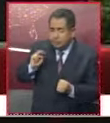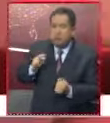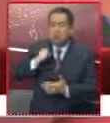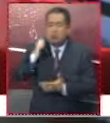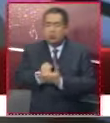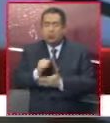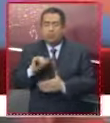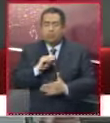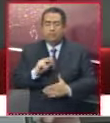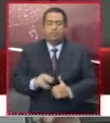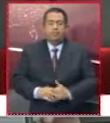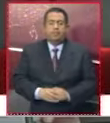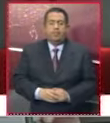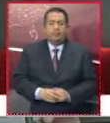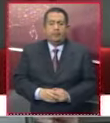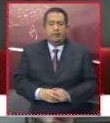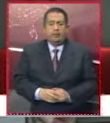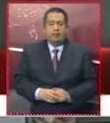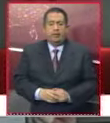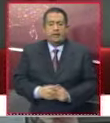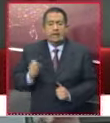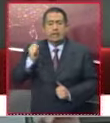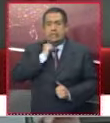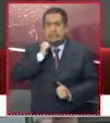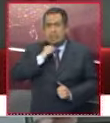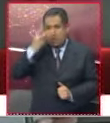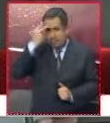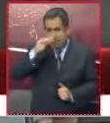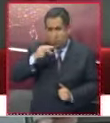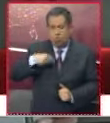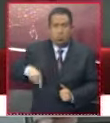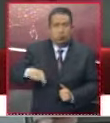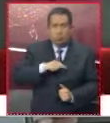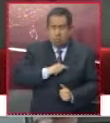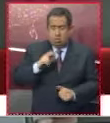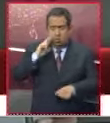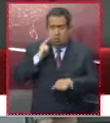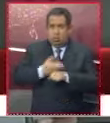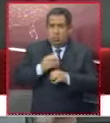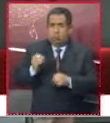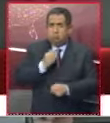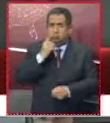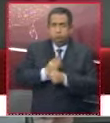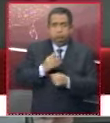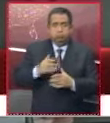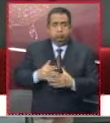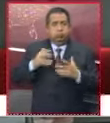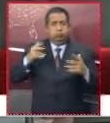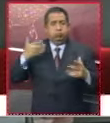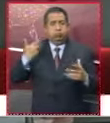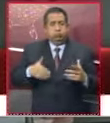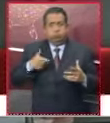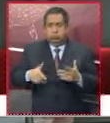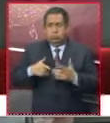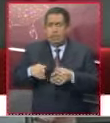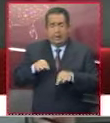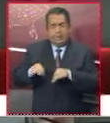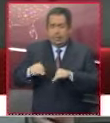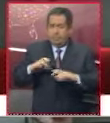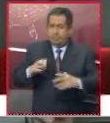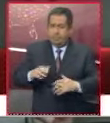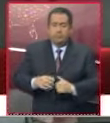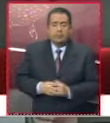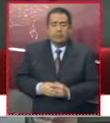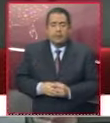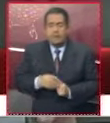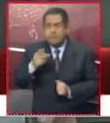sea. El Senado de la República tiene esta enorme oportunidad de enmendar esta disparidad legislativa.